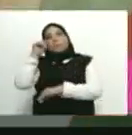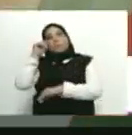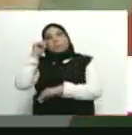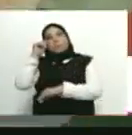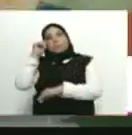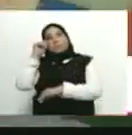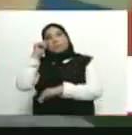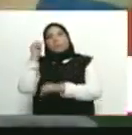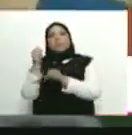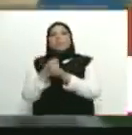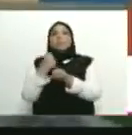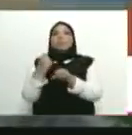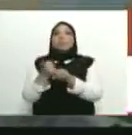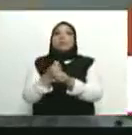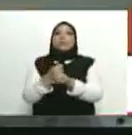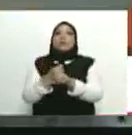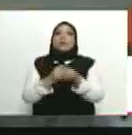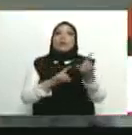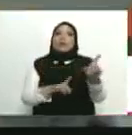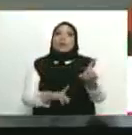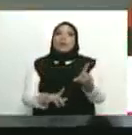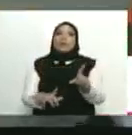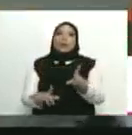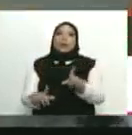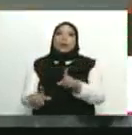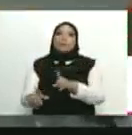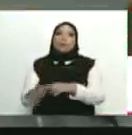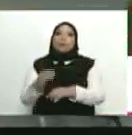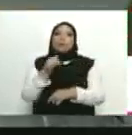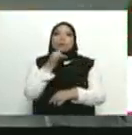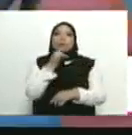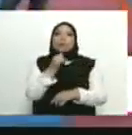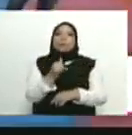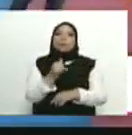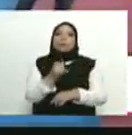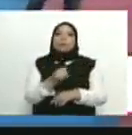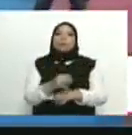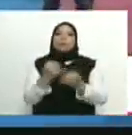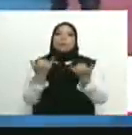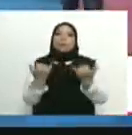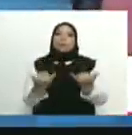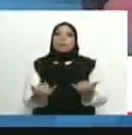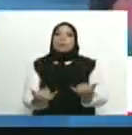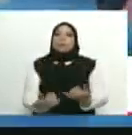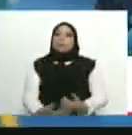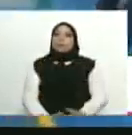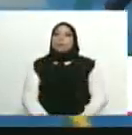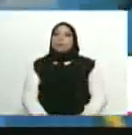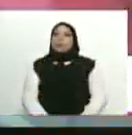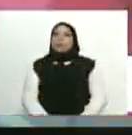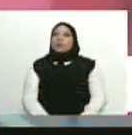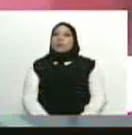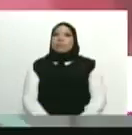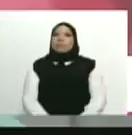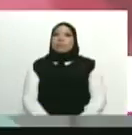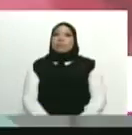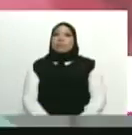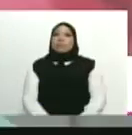obra que se hizo realidad. se hizo